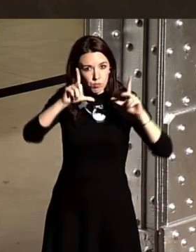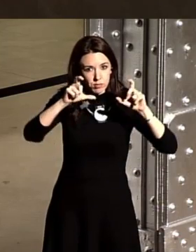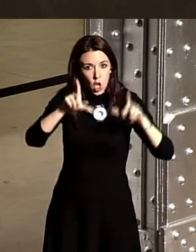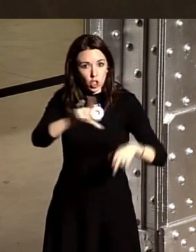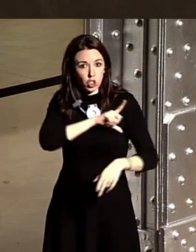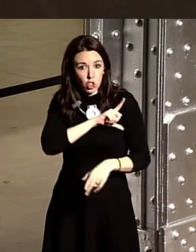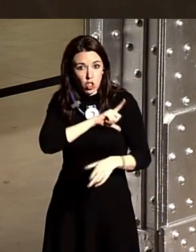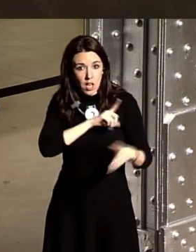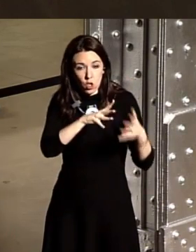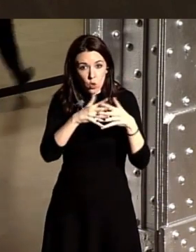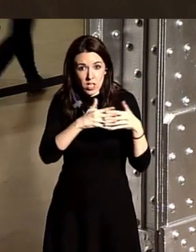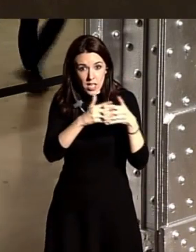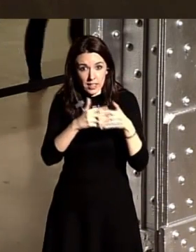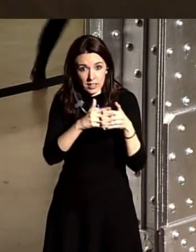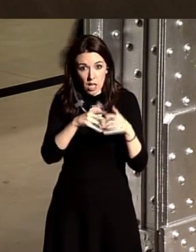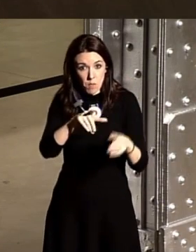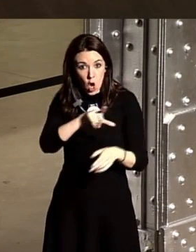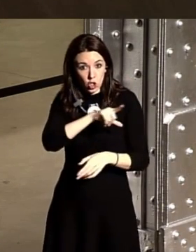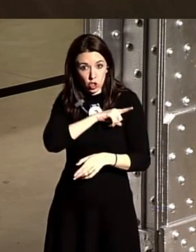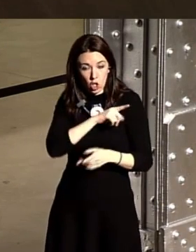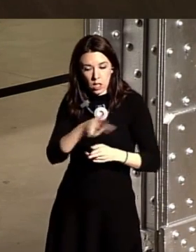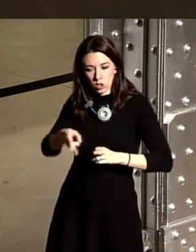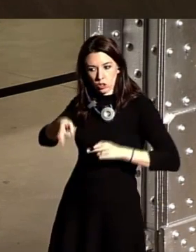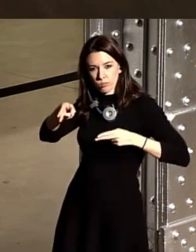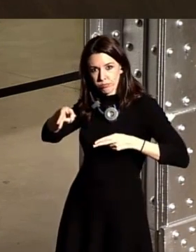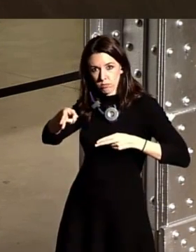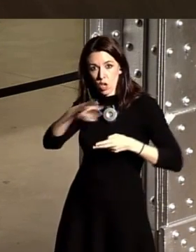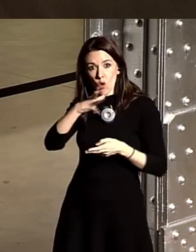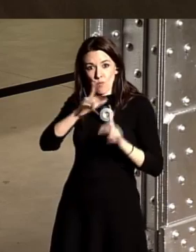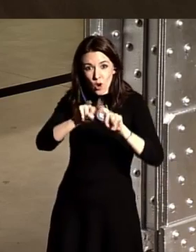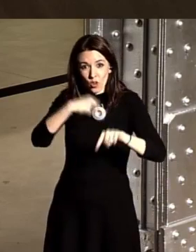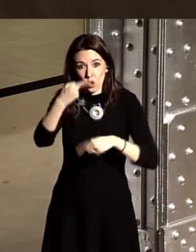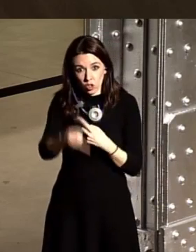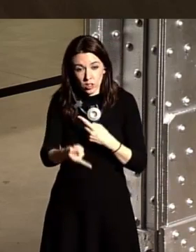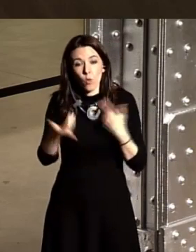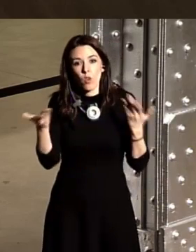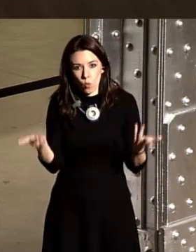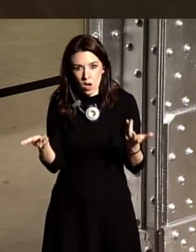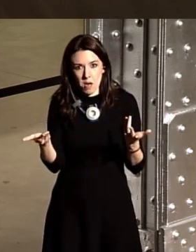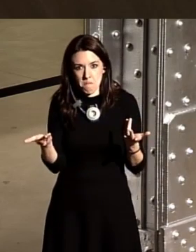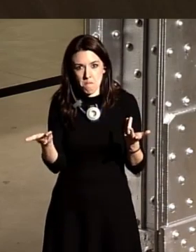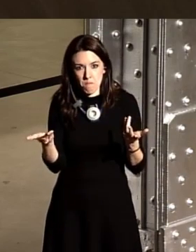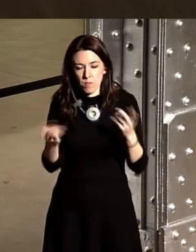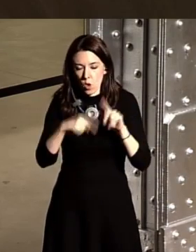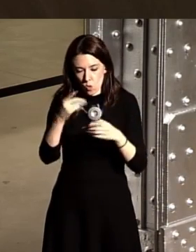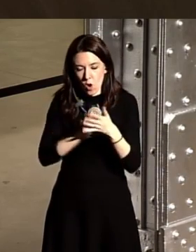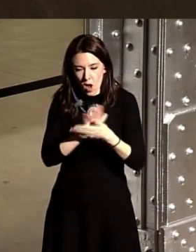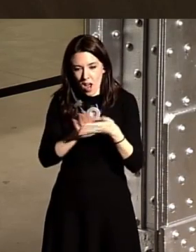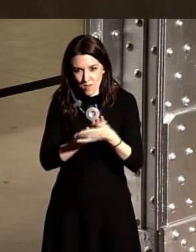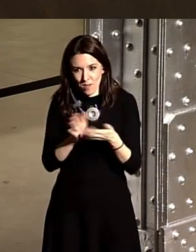soldados estadounidenses que te están apuntando, porque la consecuencia que sacas de eso, bueno, luego hablamos de